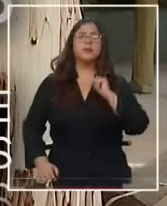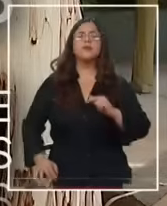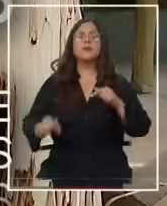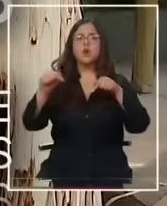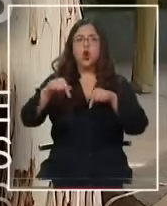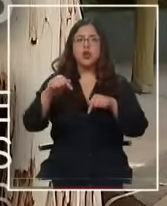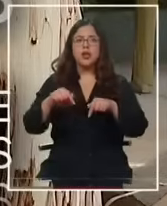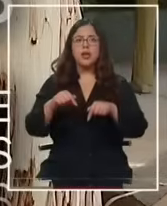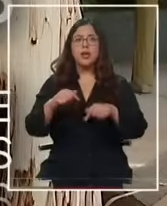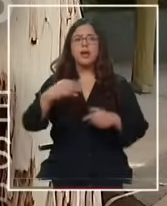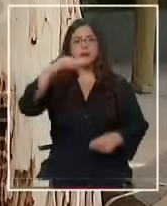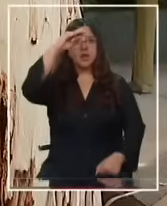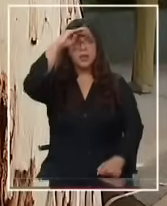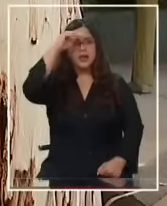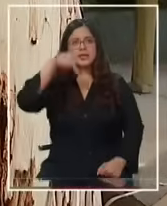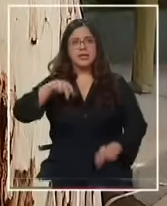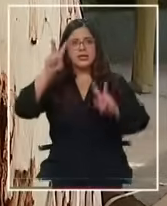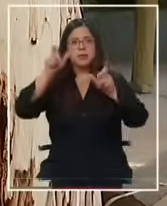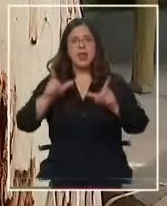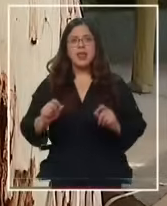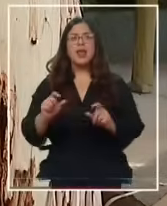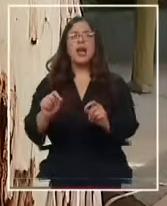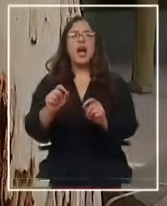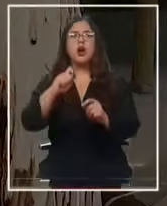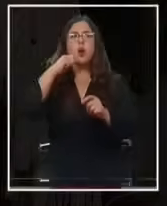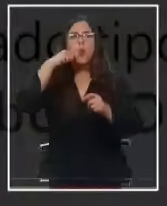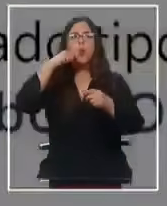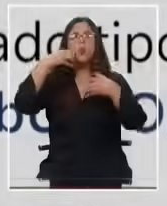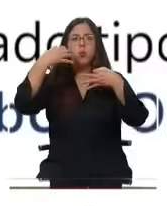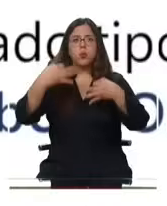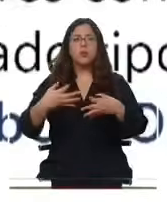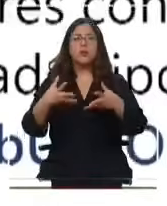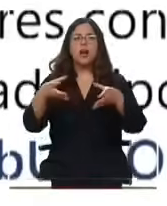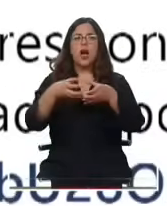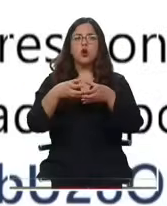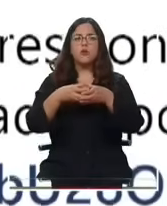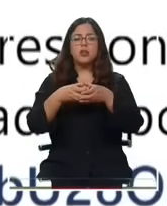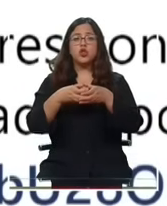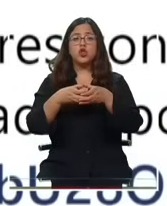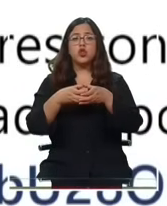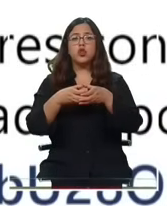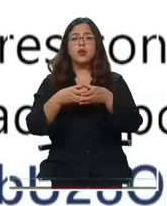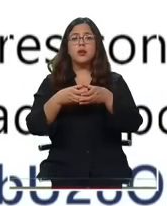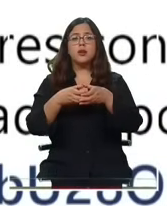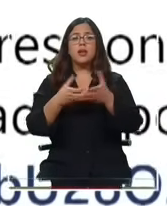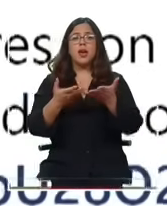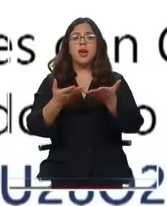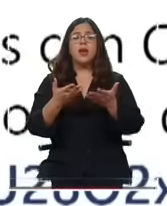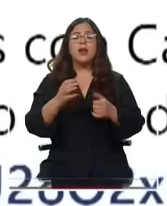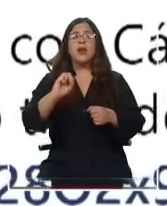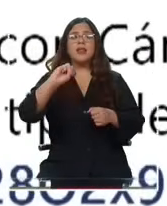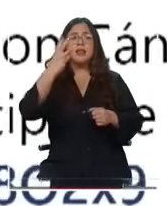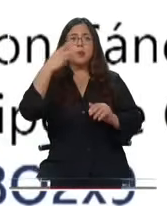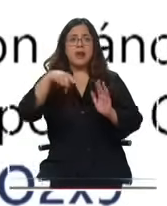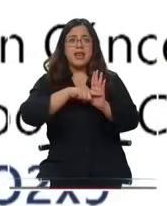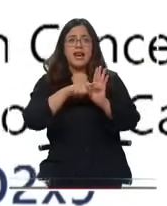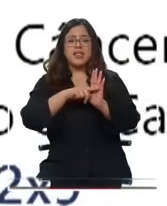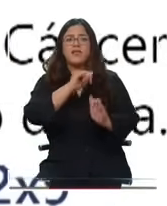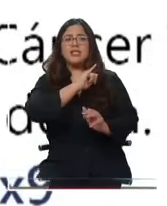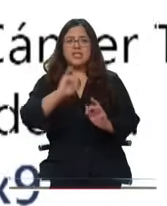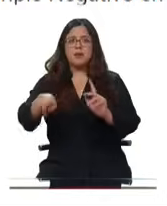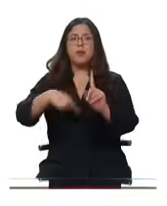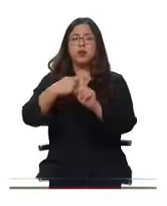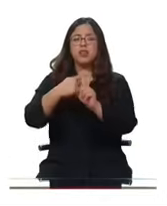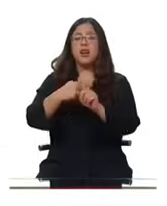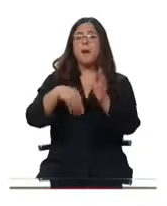Hoy vive en carne propia este tipo de cáncer, lo que la llevó a crear la agrupación Triple Negativa Siempre Positivas, que reúne a más de